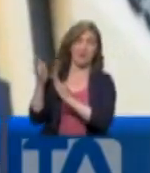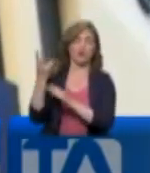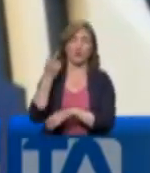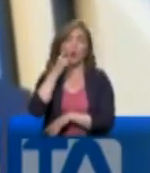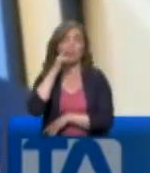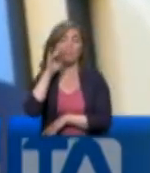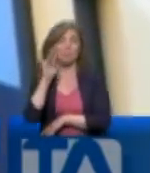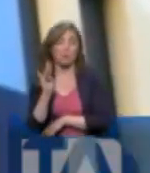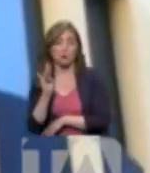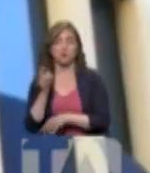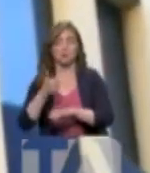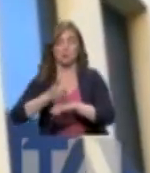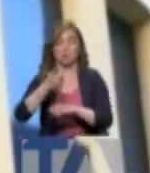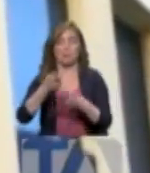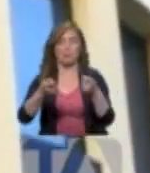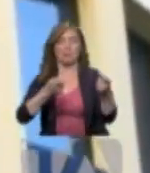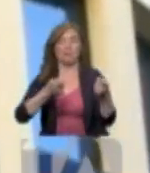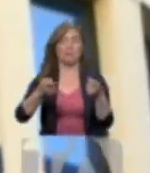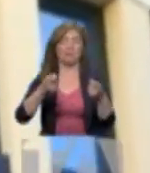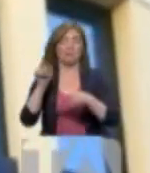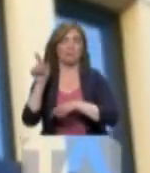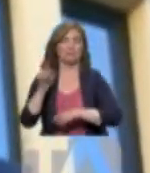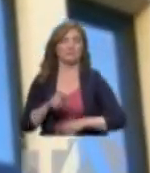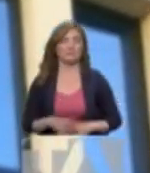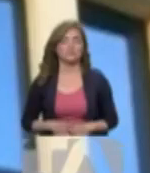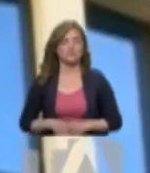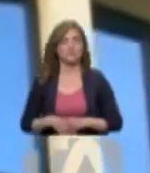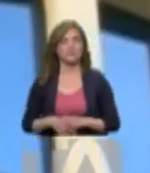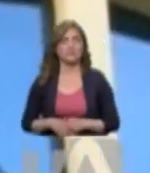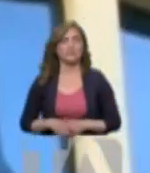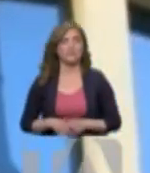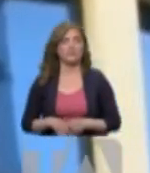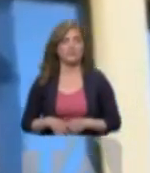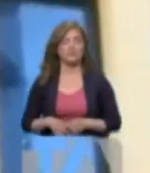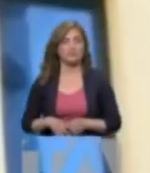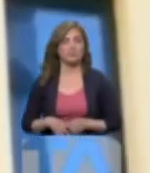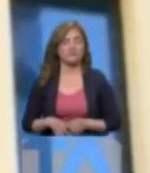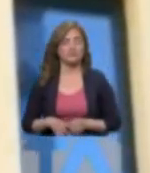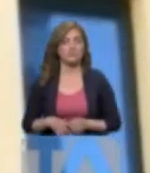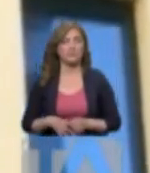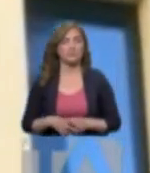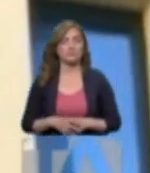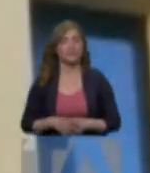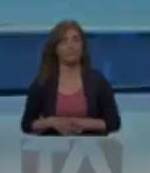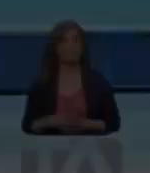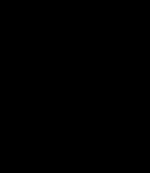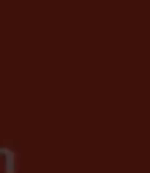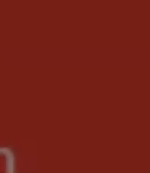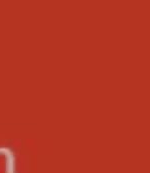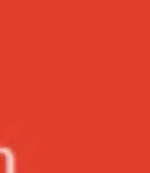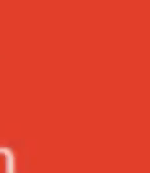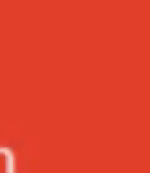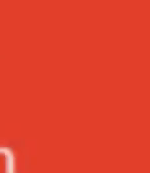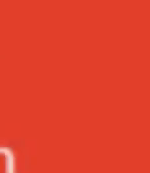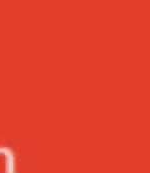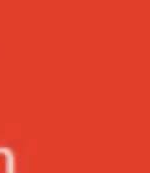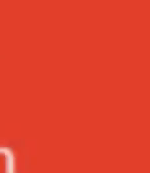esposos sobre el máximo organismo de interpretación y administración constitucional de nuestro país. Dayana Monroy, 24 horas.